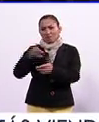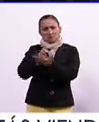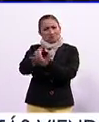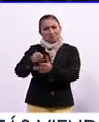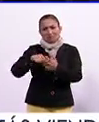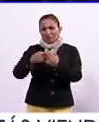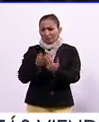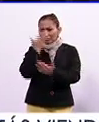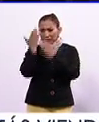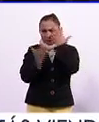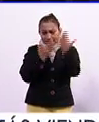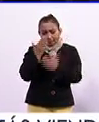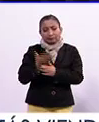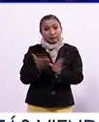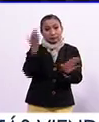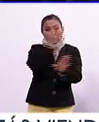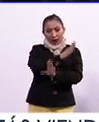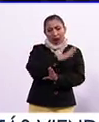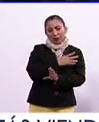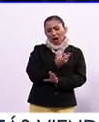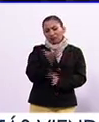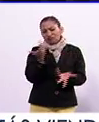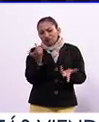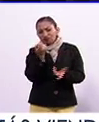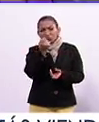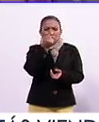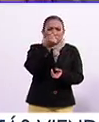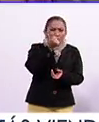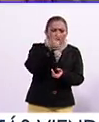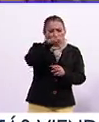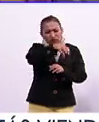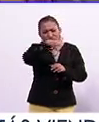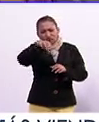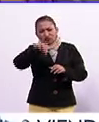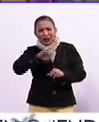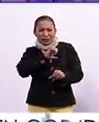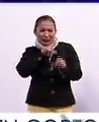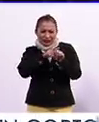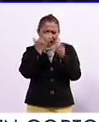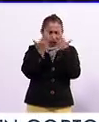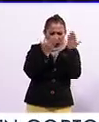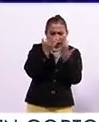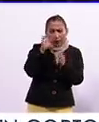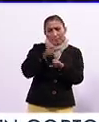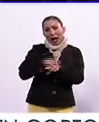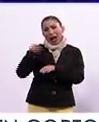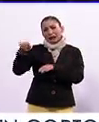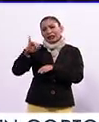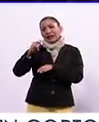entré, ¿no? Que entonces había pocas especialidades, ¿no? Eran